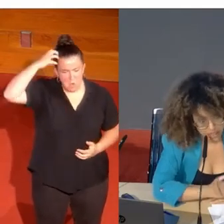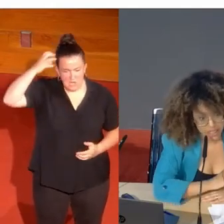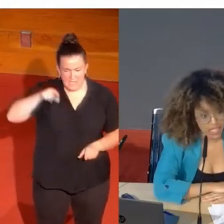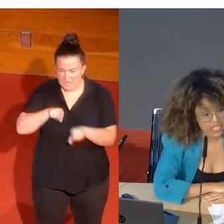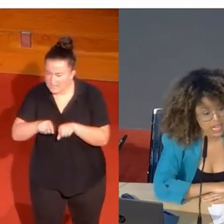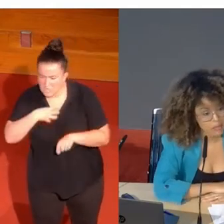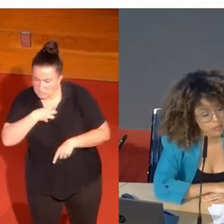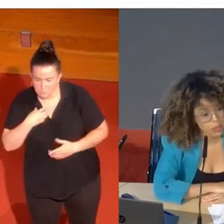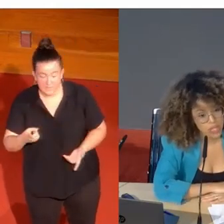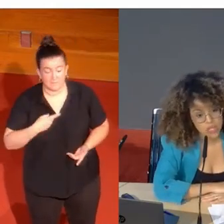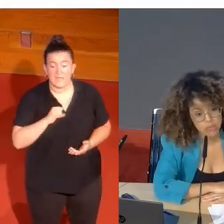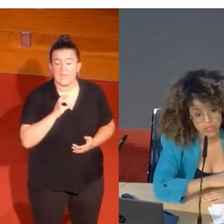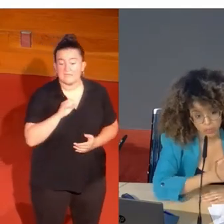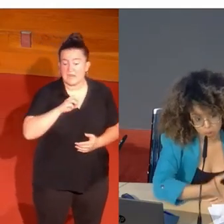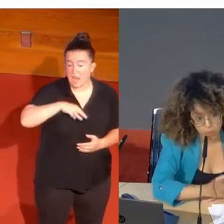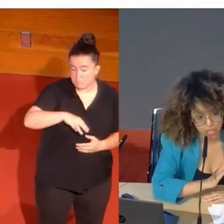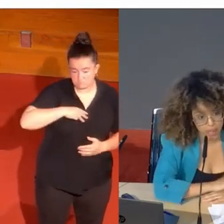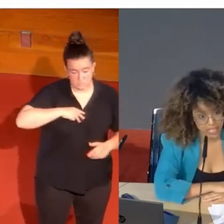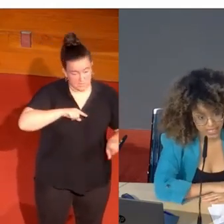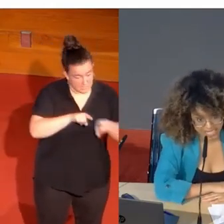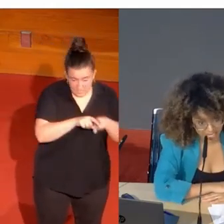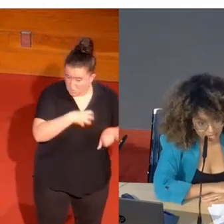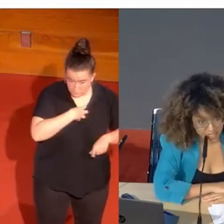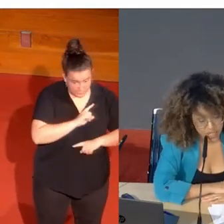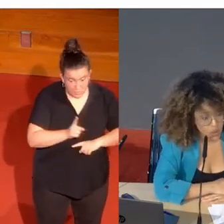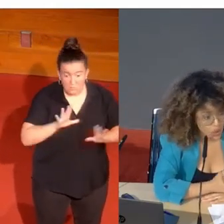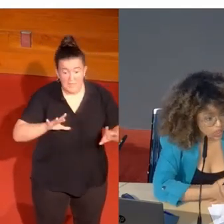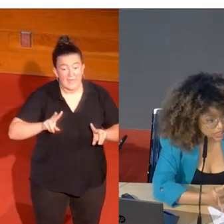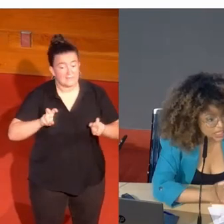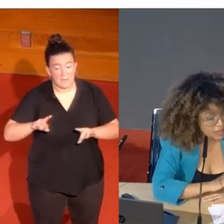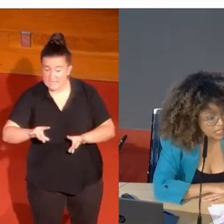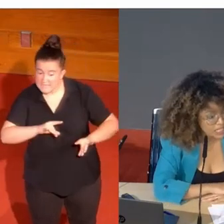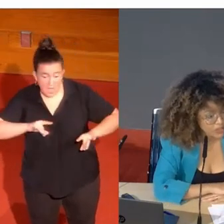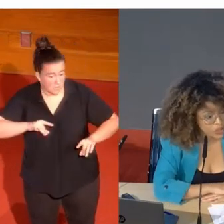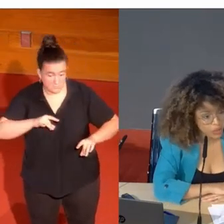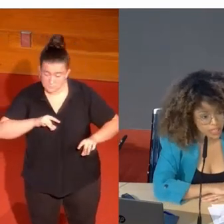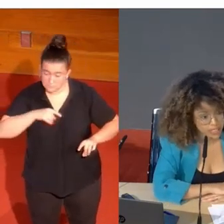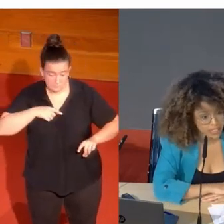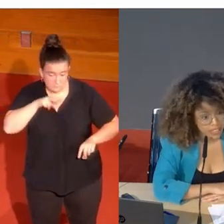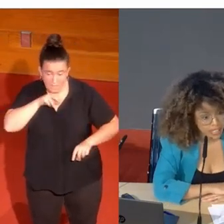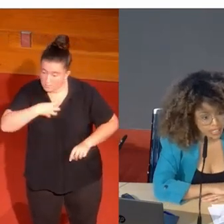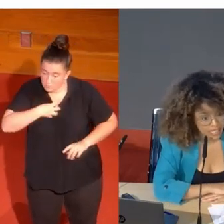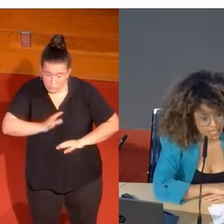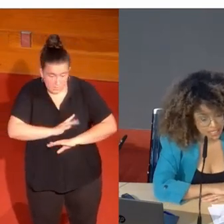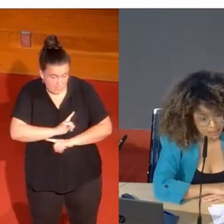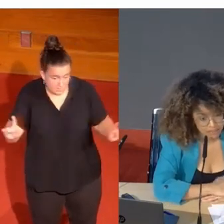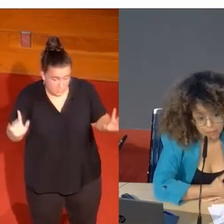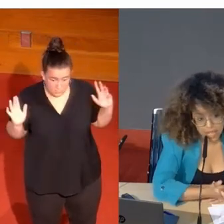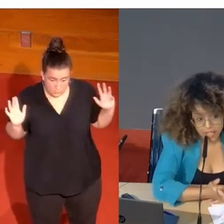tampoco se puede criticar al islam en Marruecos pero tampoco se puede hablar del Sahara son los grandes temas que no se pueden